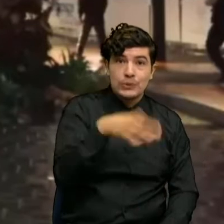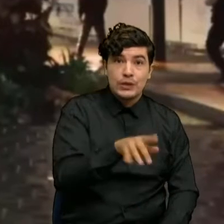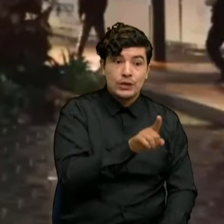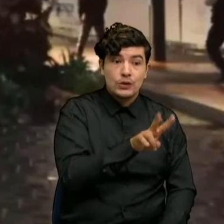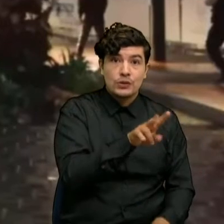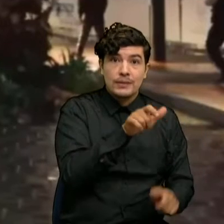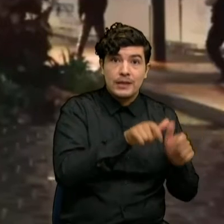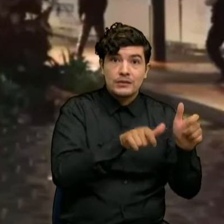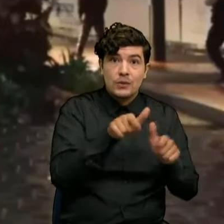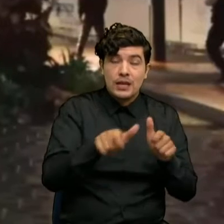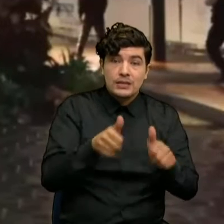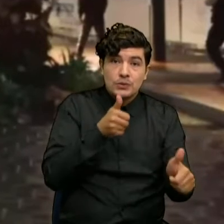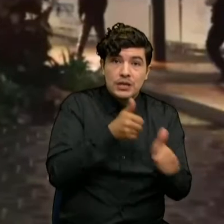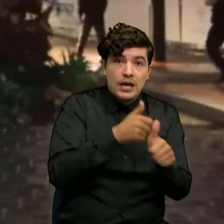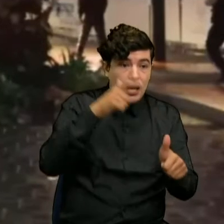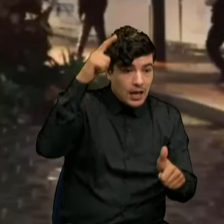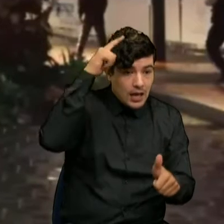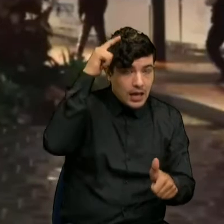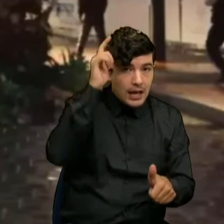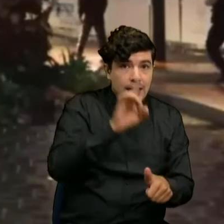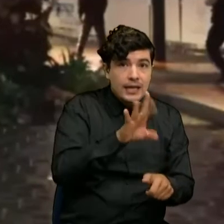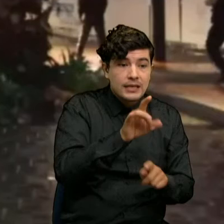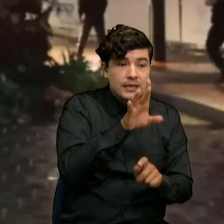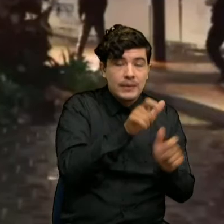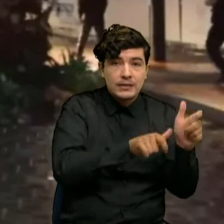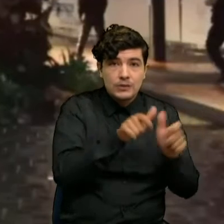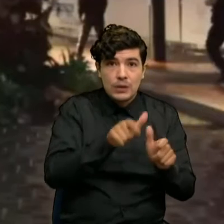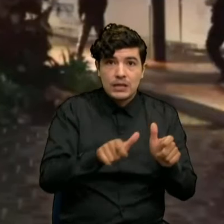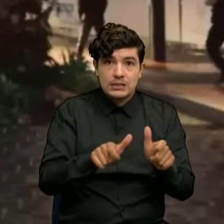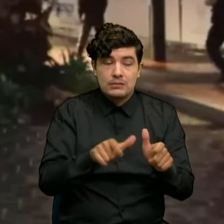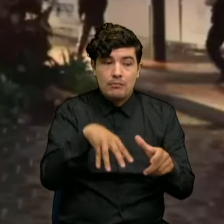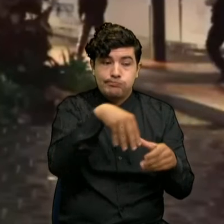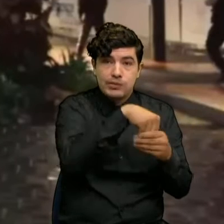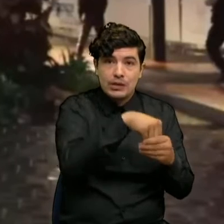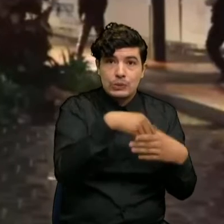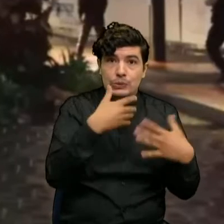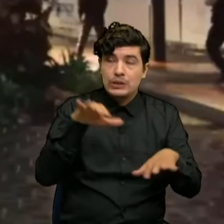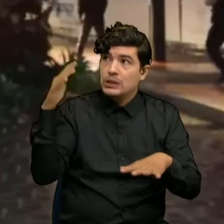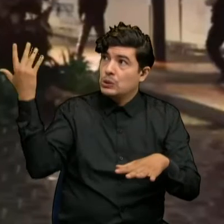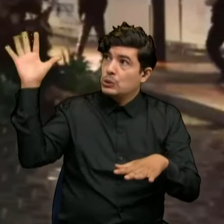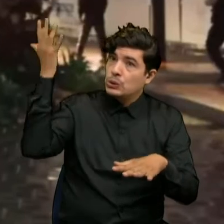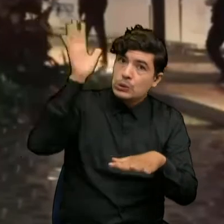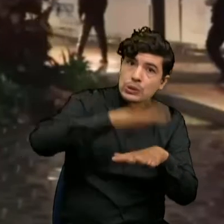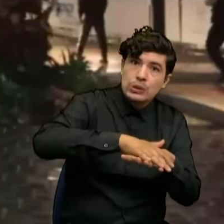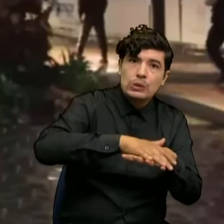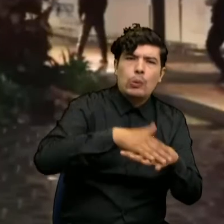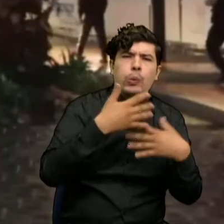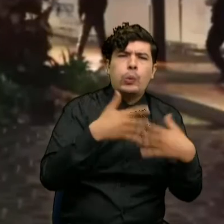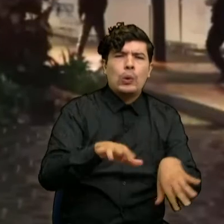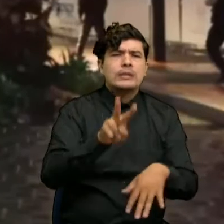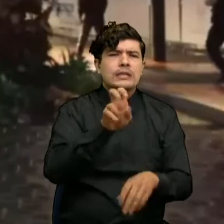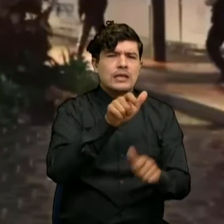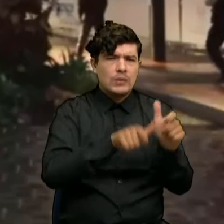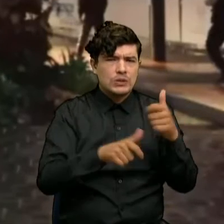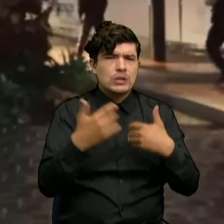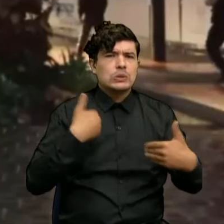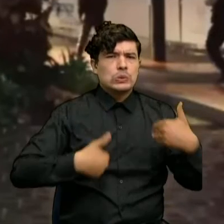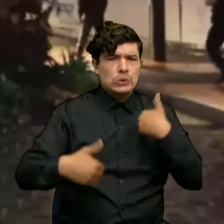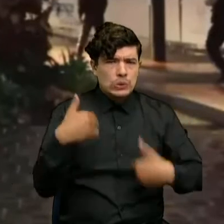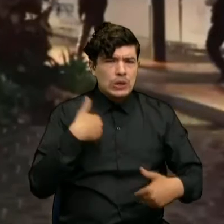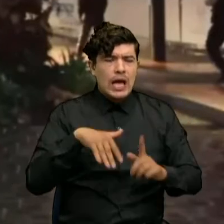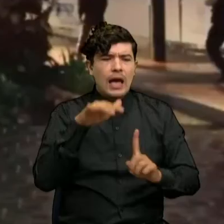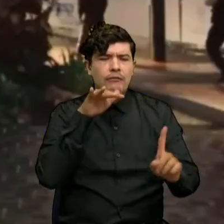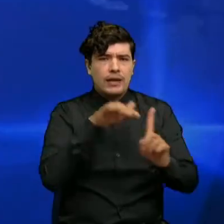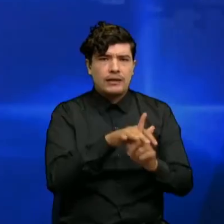enfermería y cerca de 15 usuarios de los cuales 7 salieron con lesiones por ahora no se tiene estimado el tiempo en el que volverá a operar este